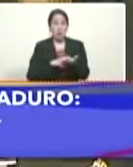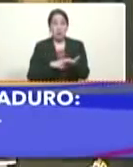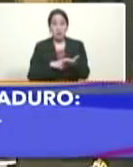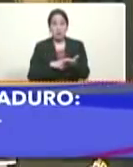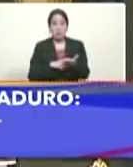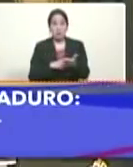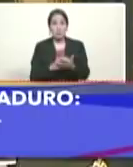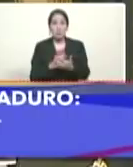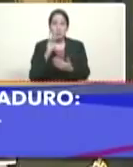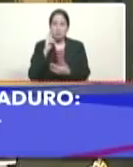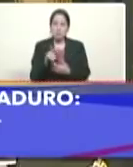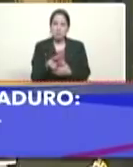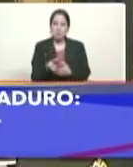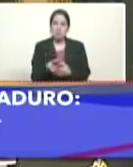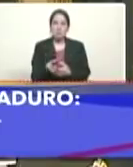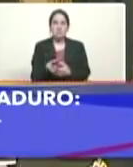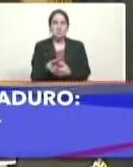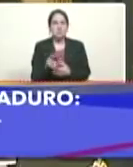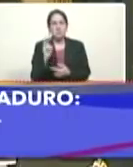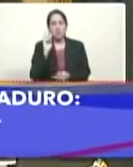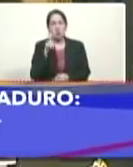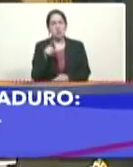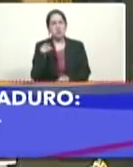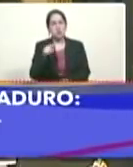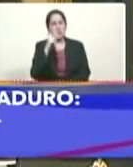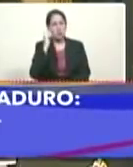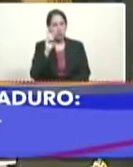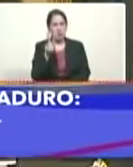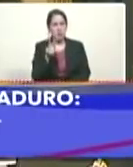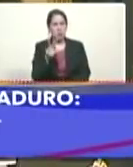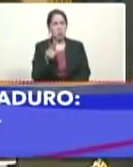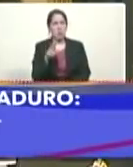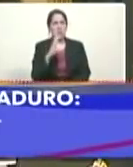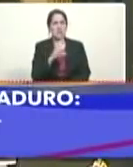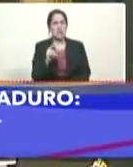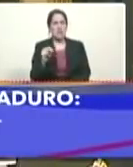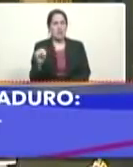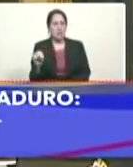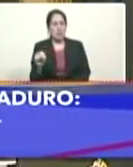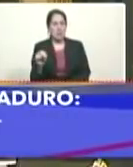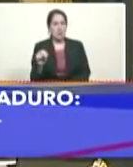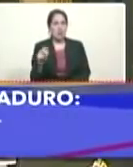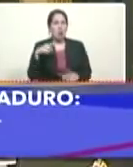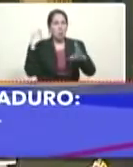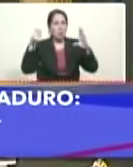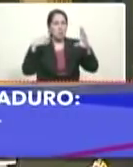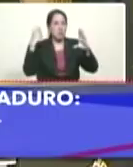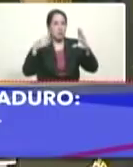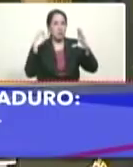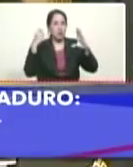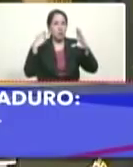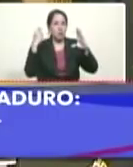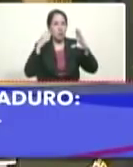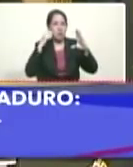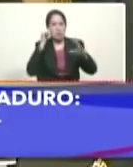estaba viendo yo no sé si ustedes lo vieron en el público un vídeo